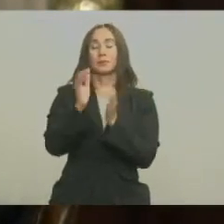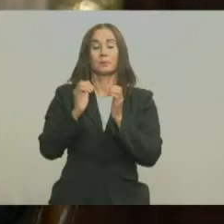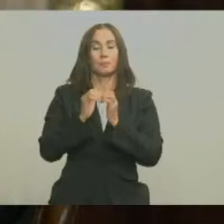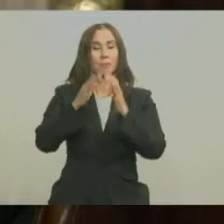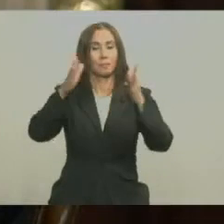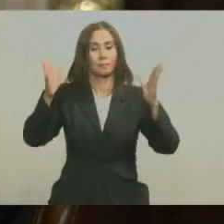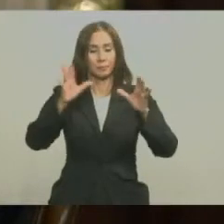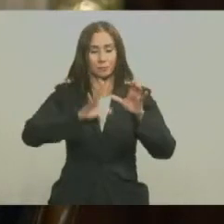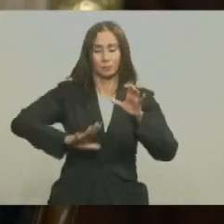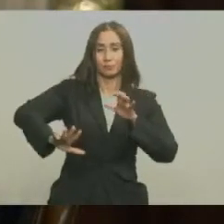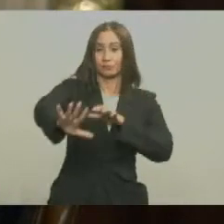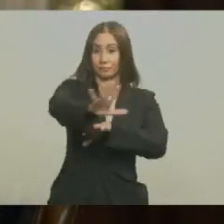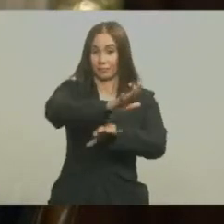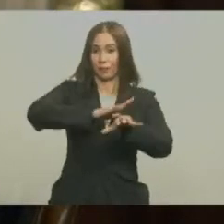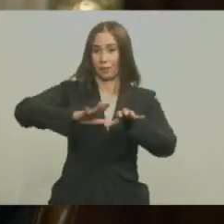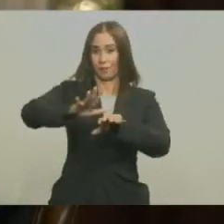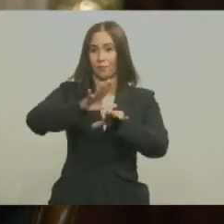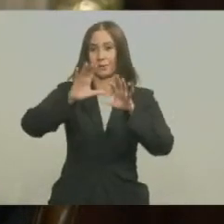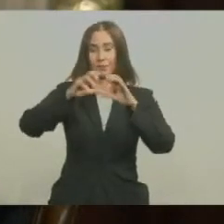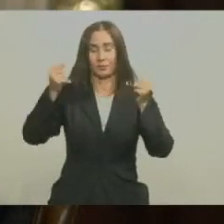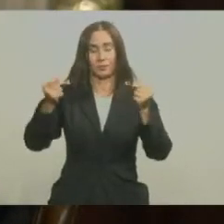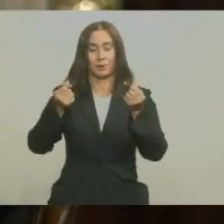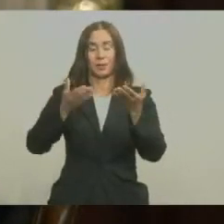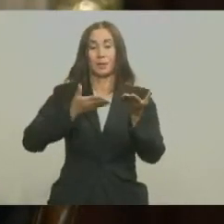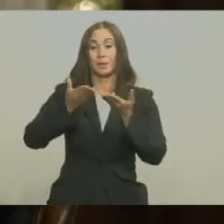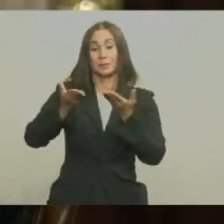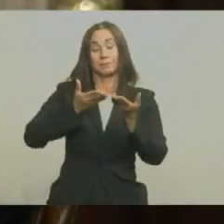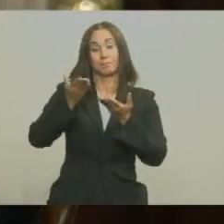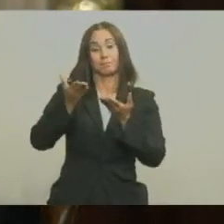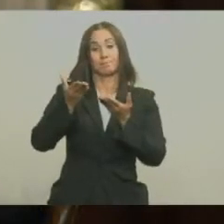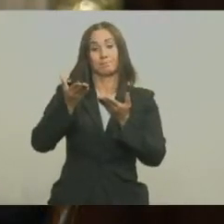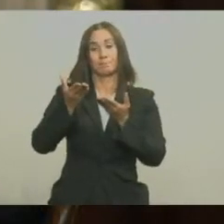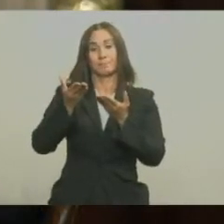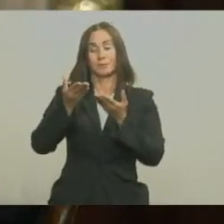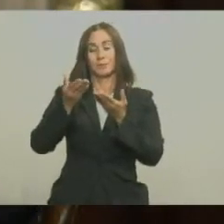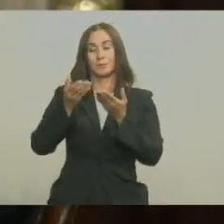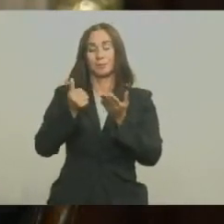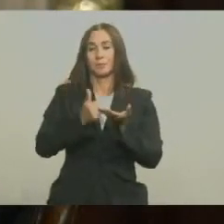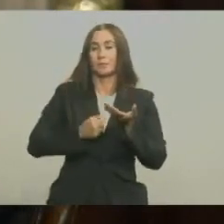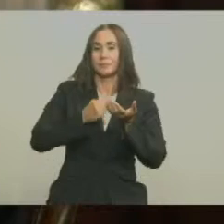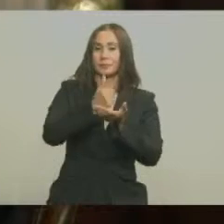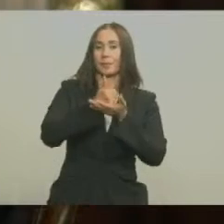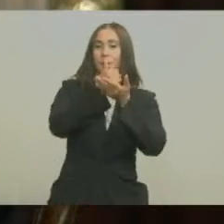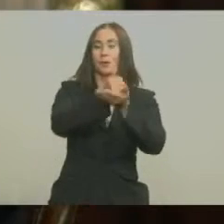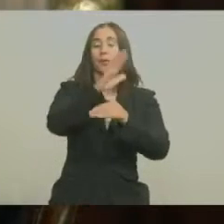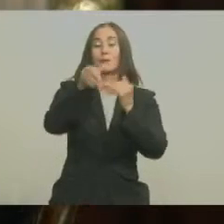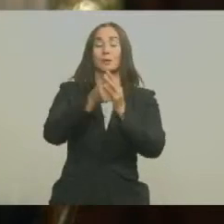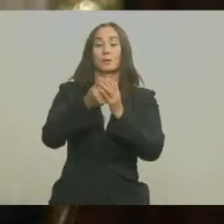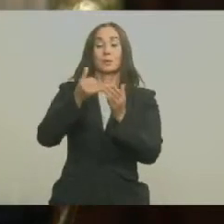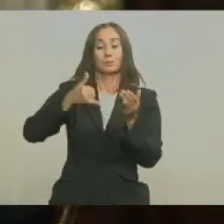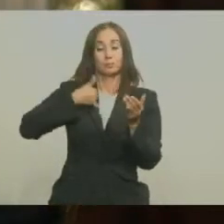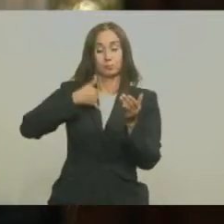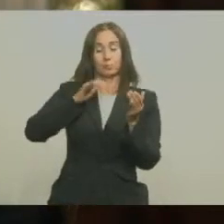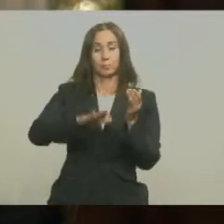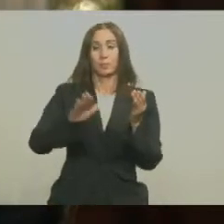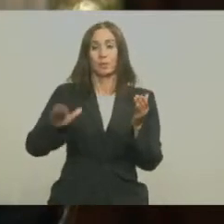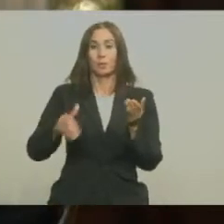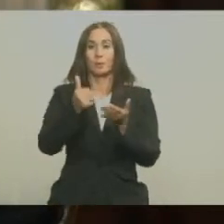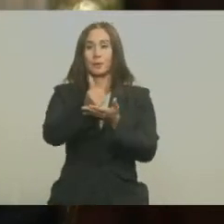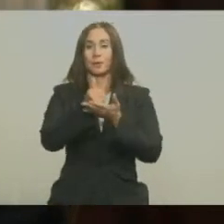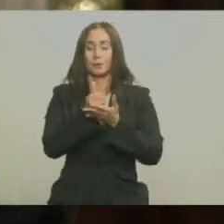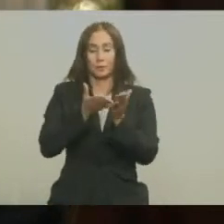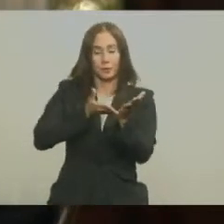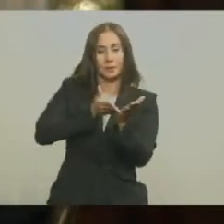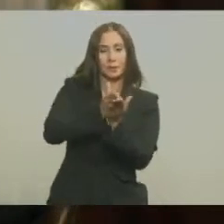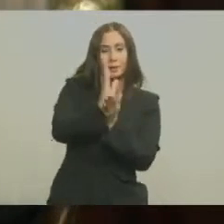ampliar la cobertura y calidad de la oferta de servicios para la población adolescente que garantice el